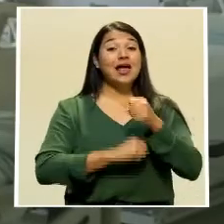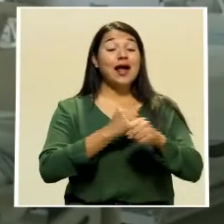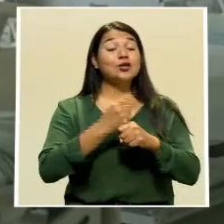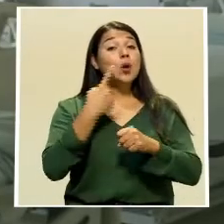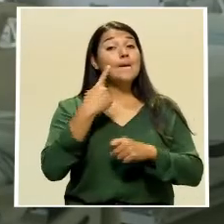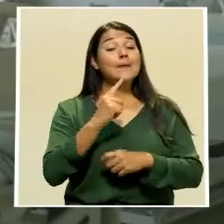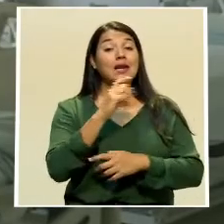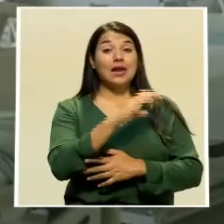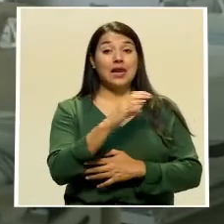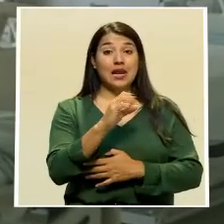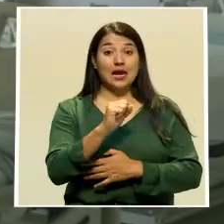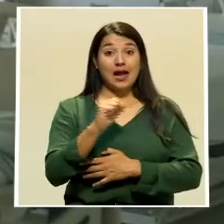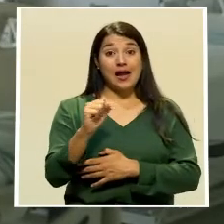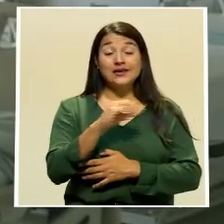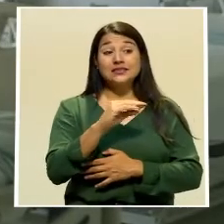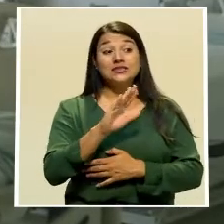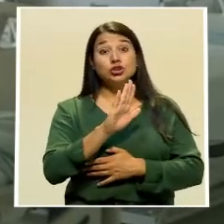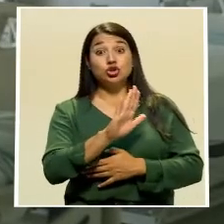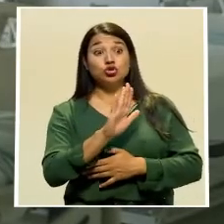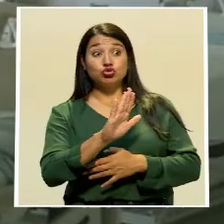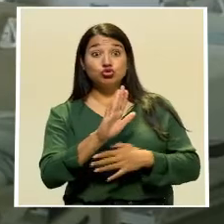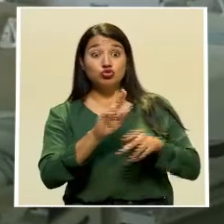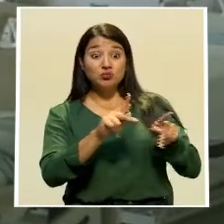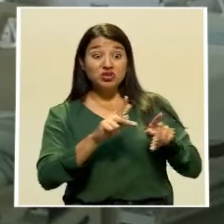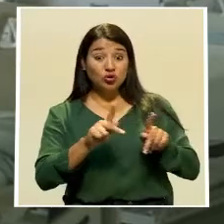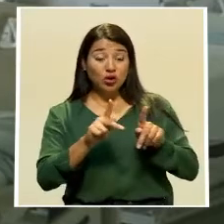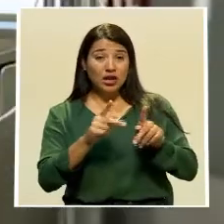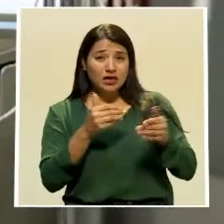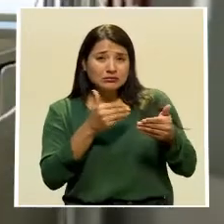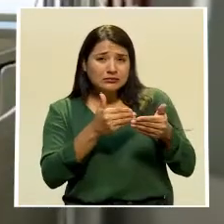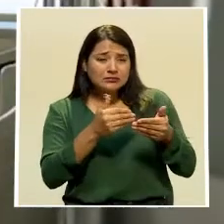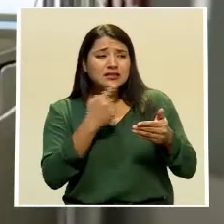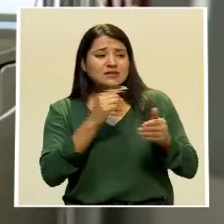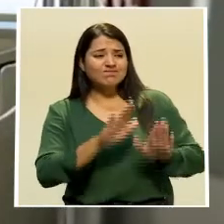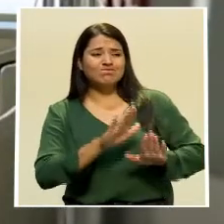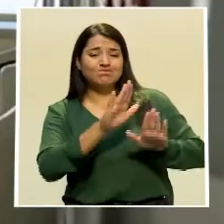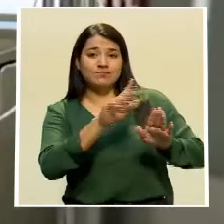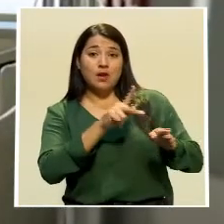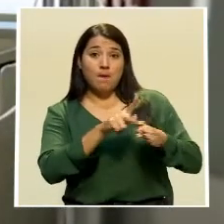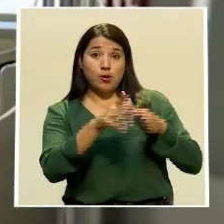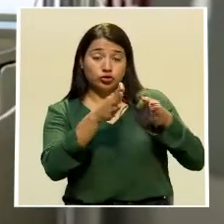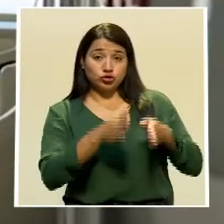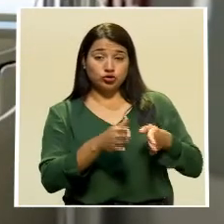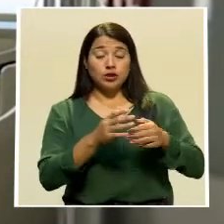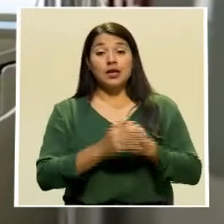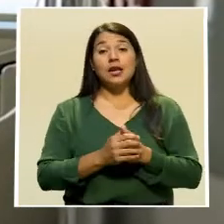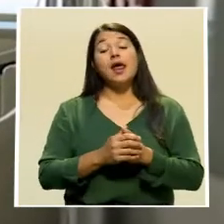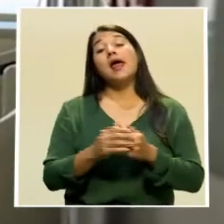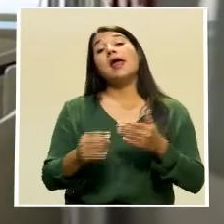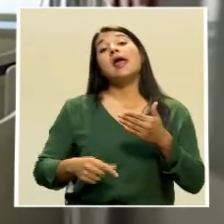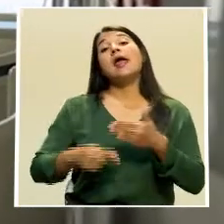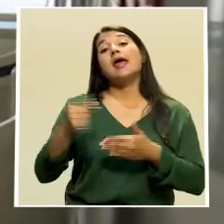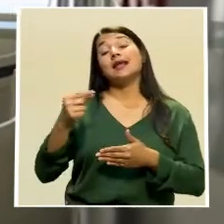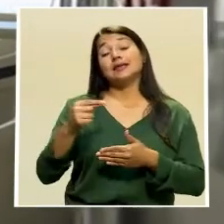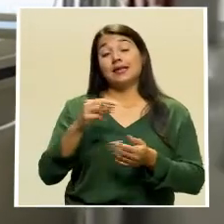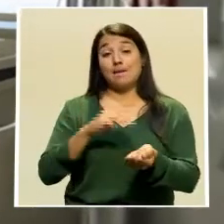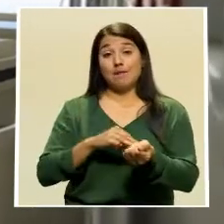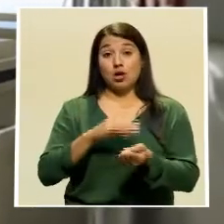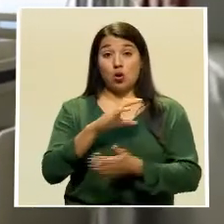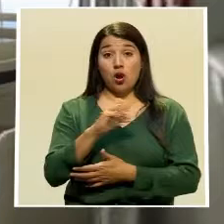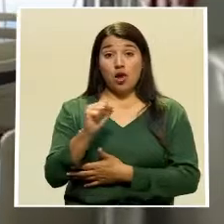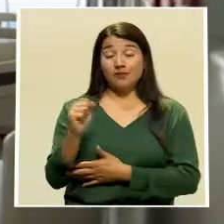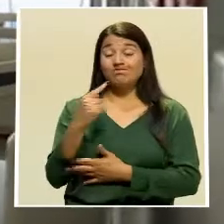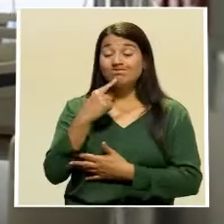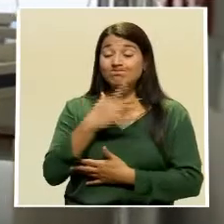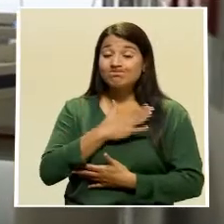sus allegados lo calificaron como un excelente profesional. Mario Ruiz, gerente médico de la Caja, lamentó